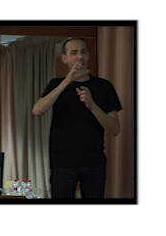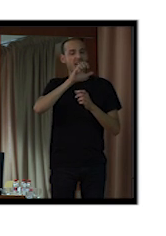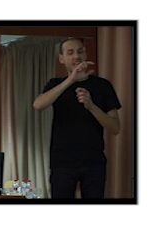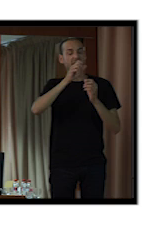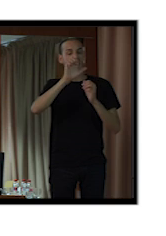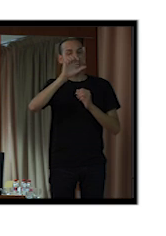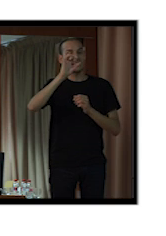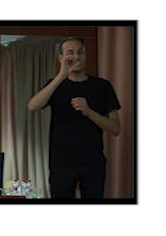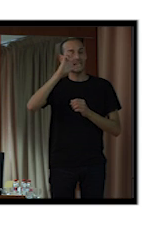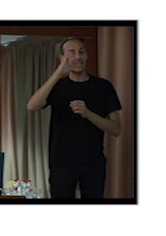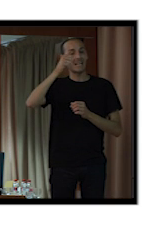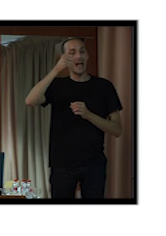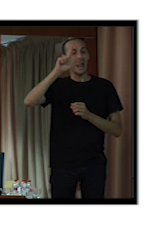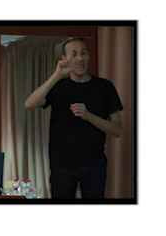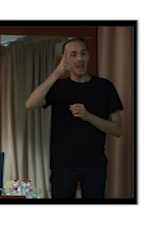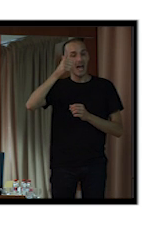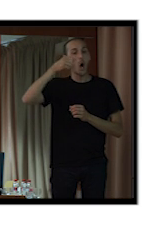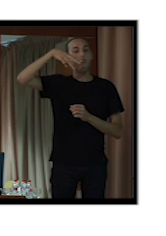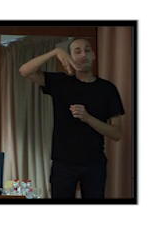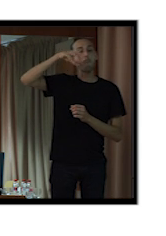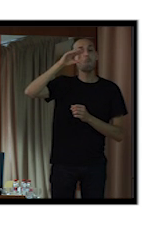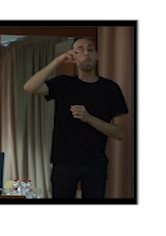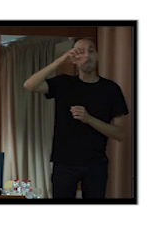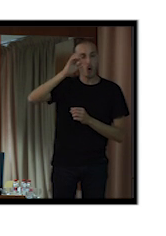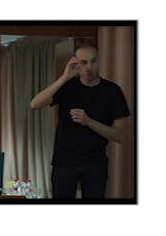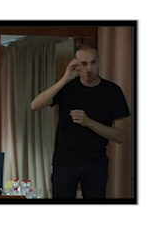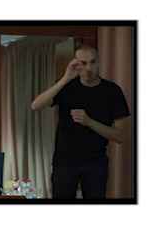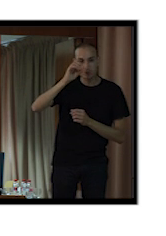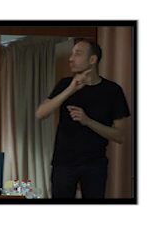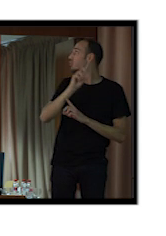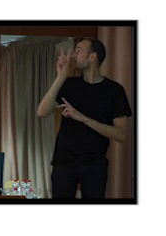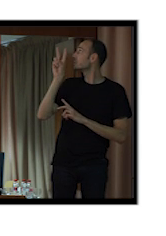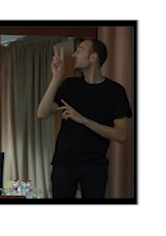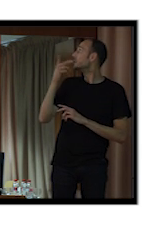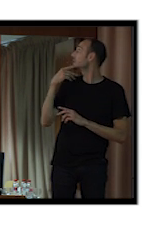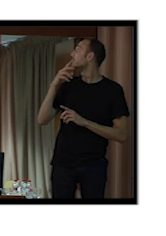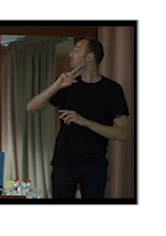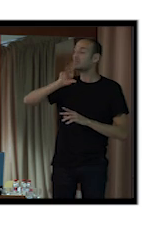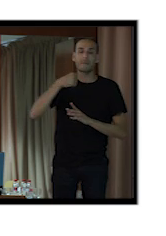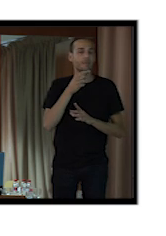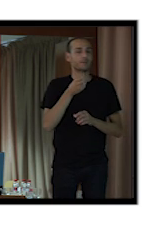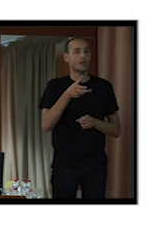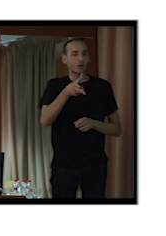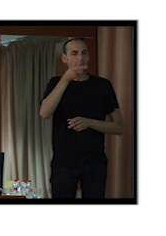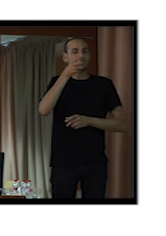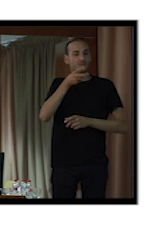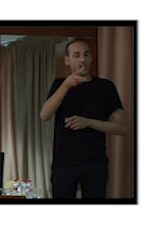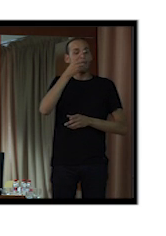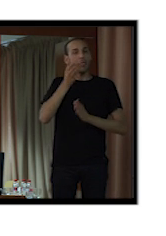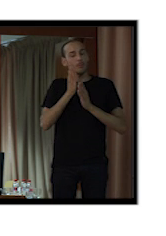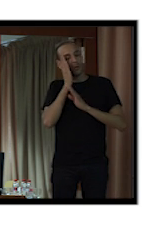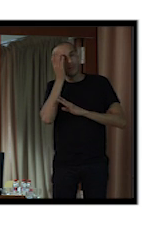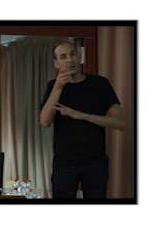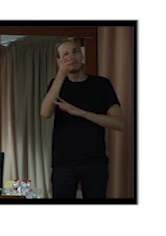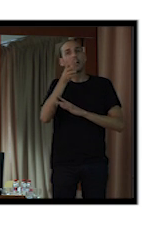se mide varios ejes de sueño, problemas de sueño, alteración de arquitectura, ronquido, y es muy fácil de administrar, lo